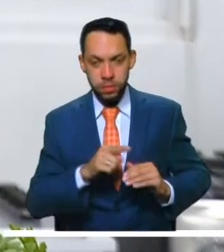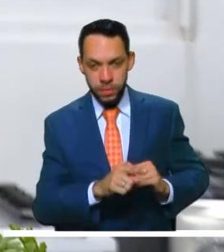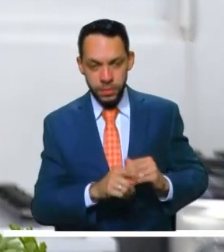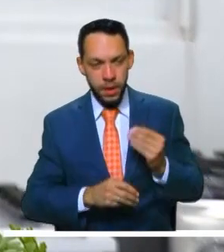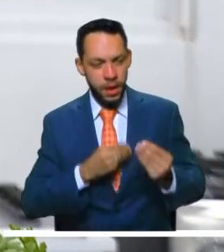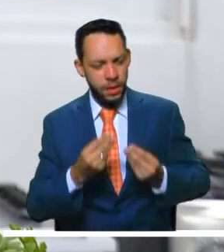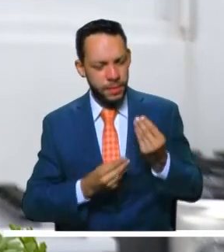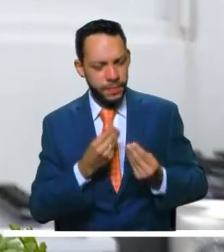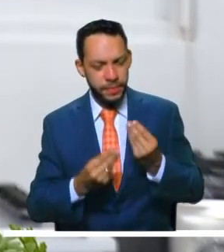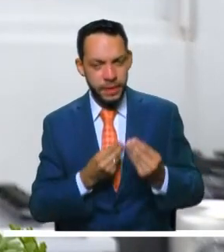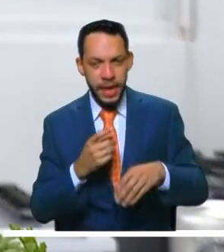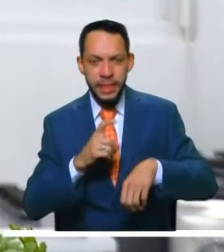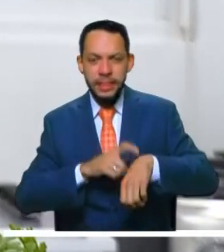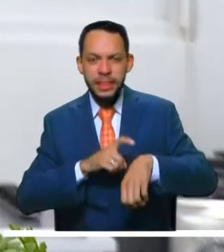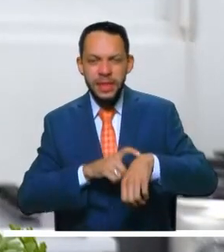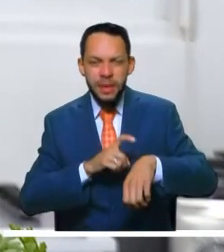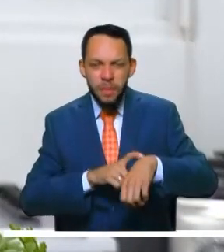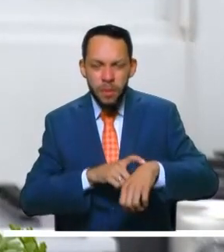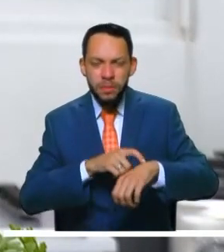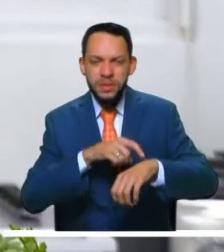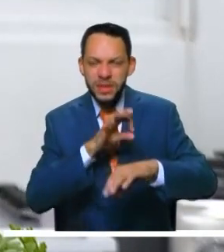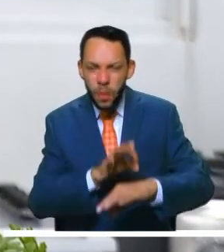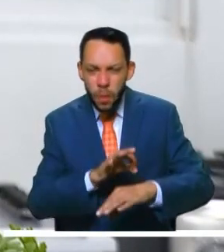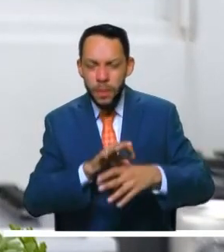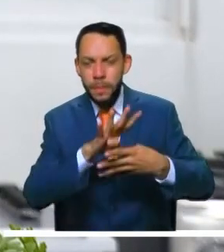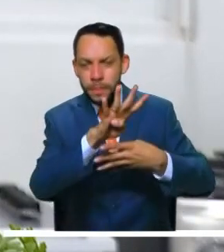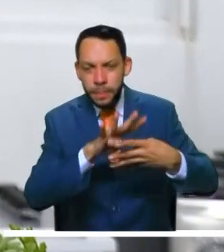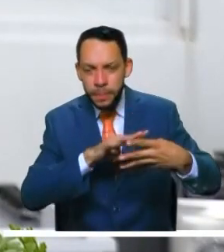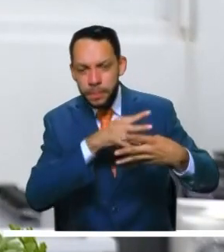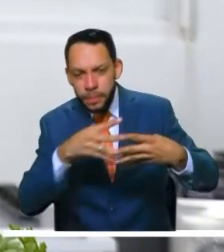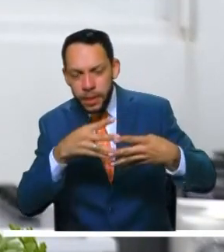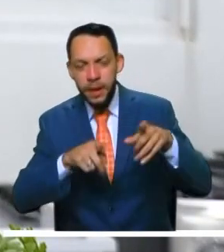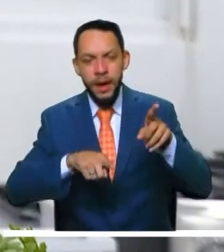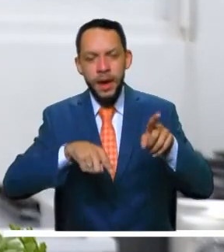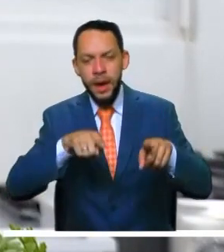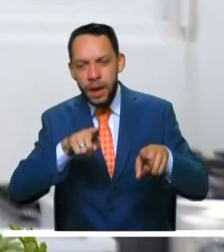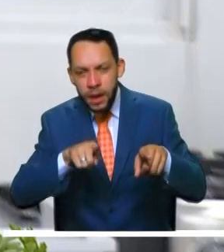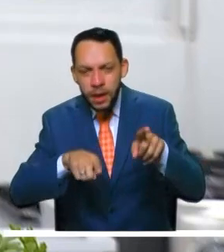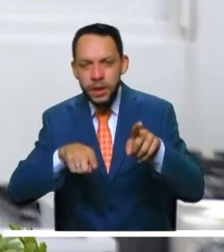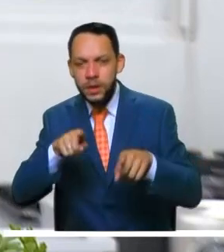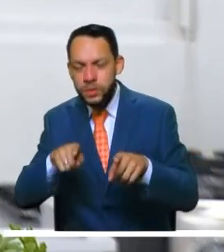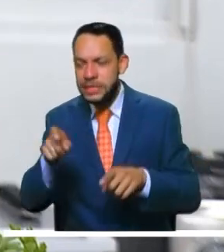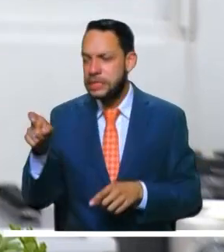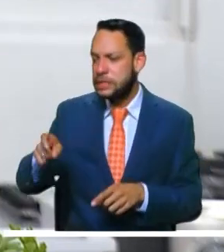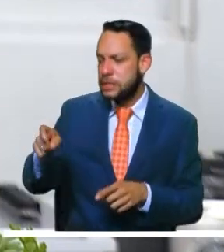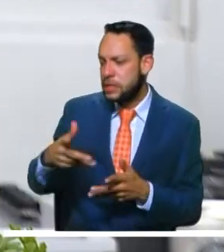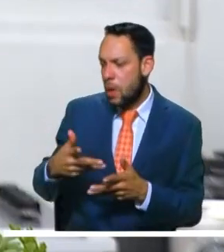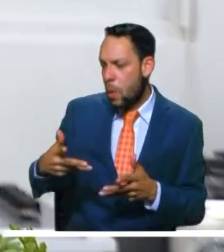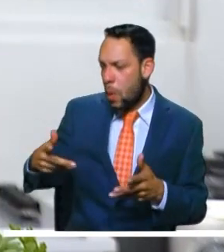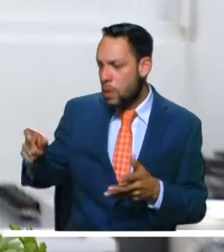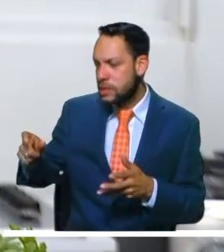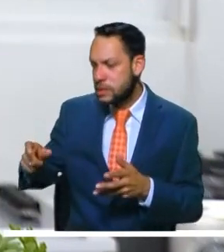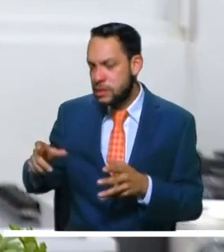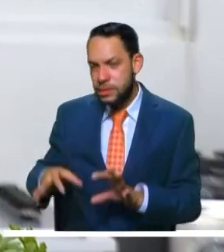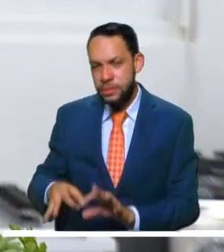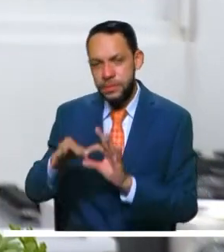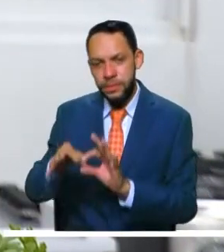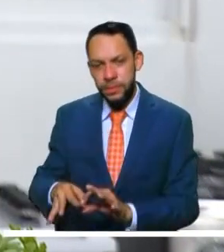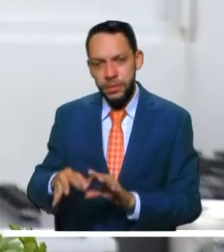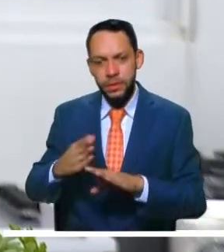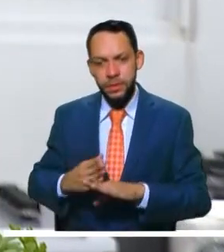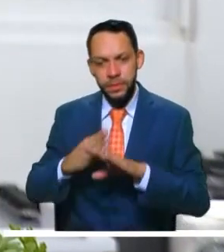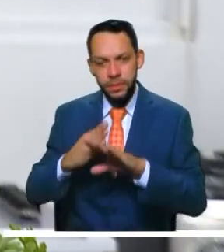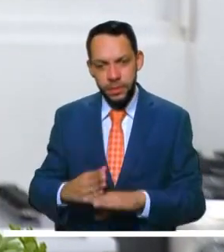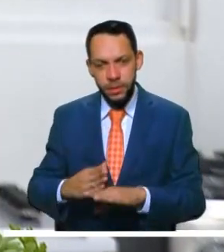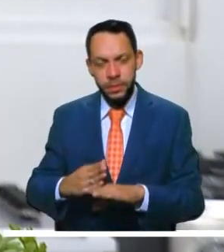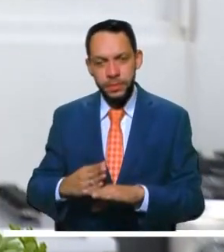un horario. El cuerpo pide ciertos alimentos por necesidad. ¿Ustedes han escuchado que algunas personas comen